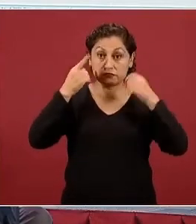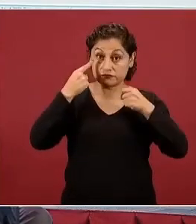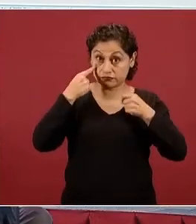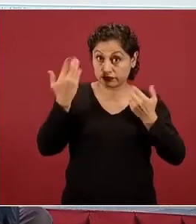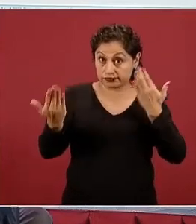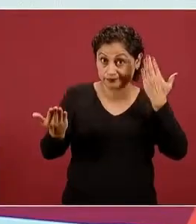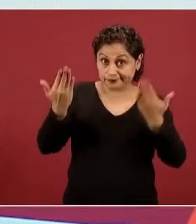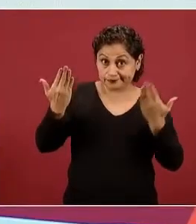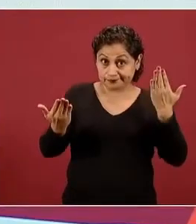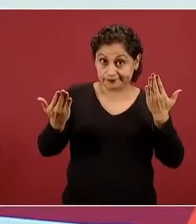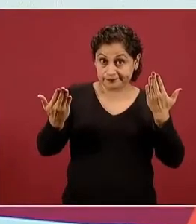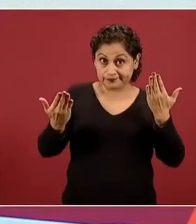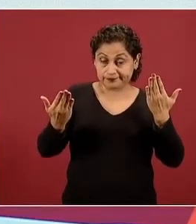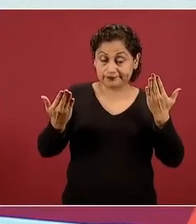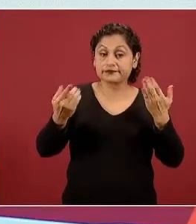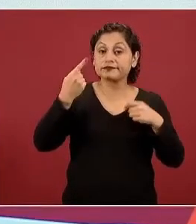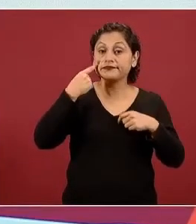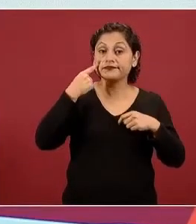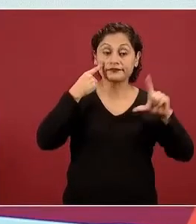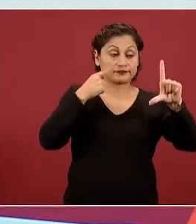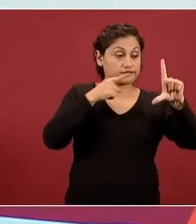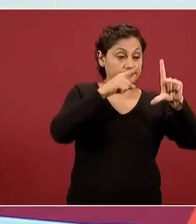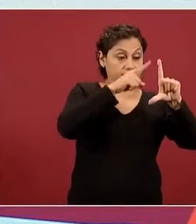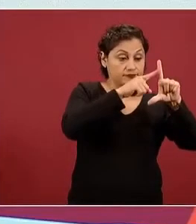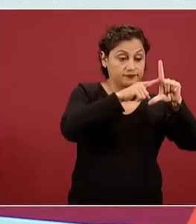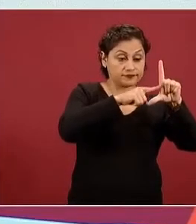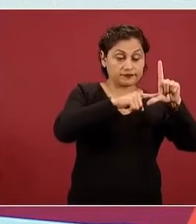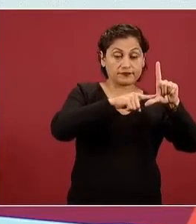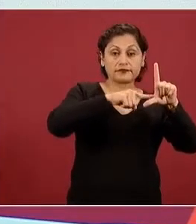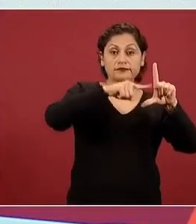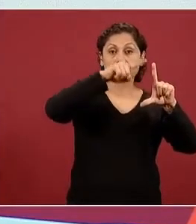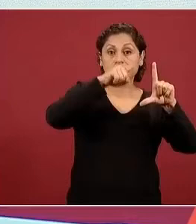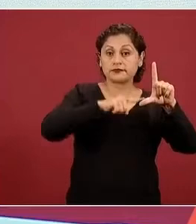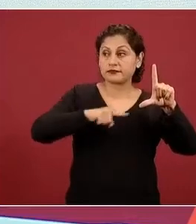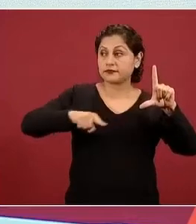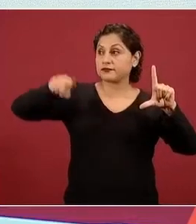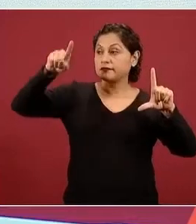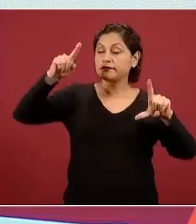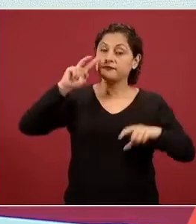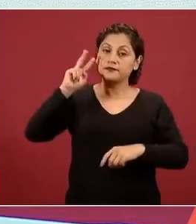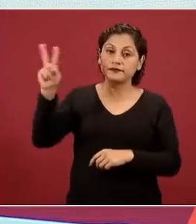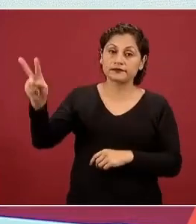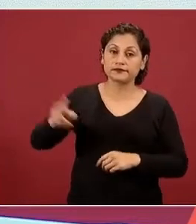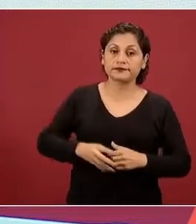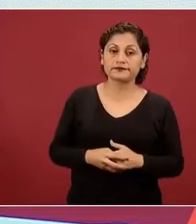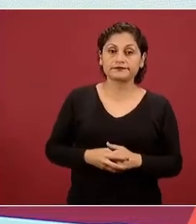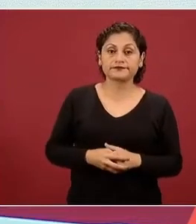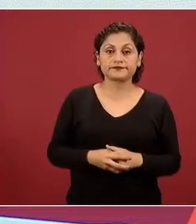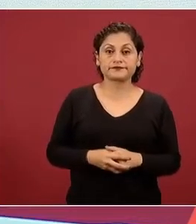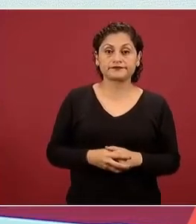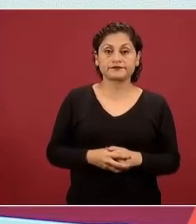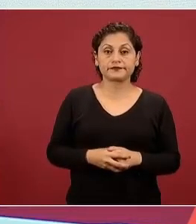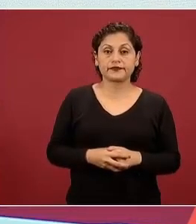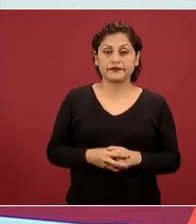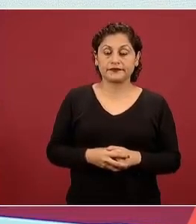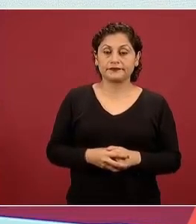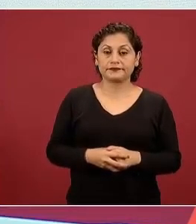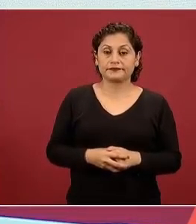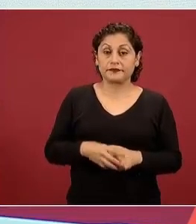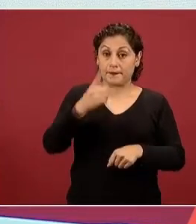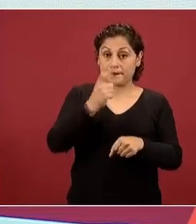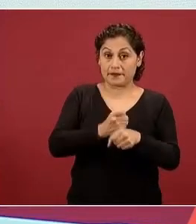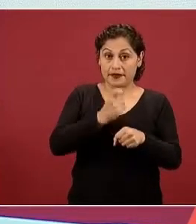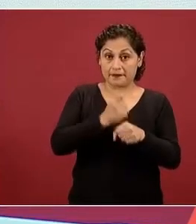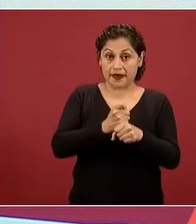la altura a la que llega esta curva, pero además la velocidad a la que aumentan los números